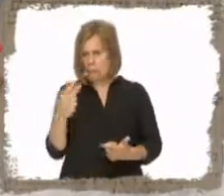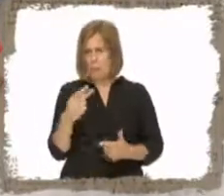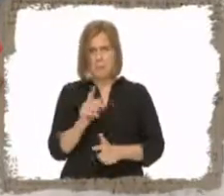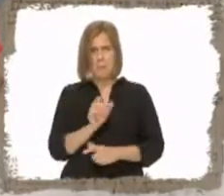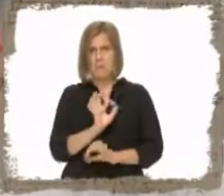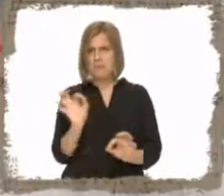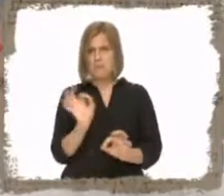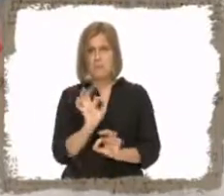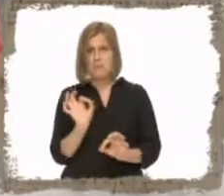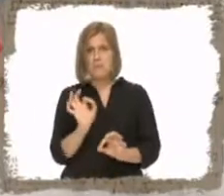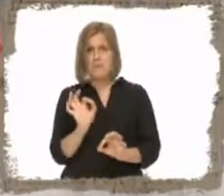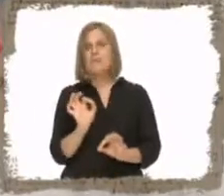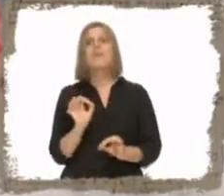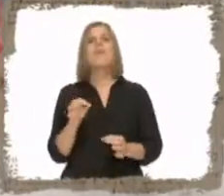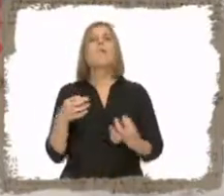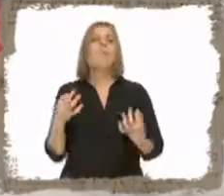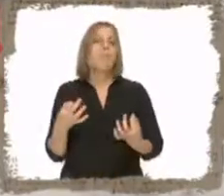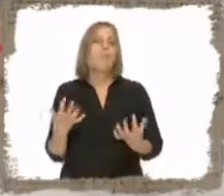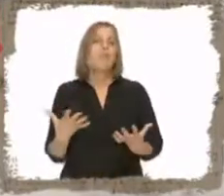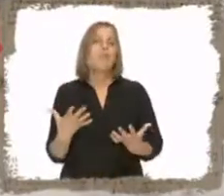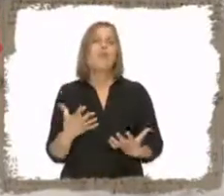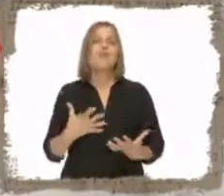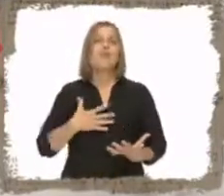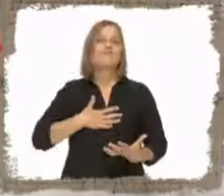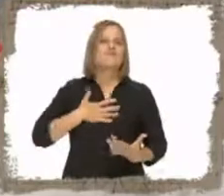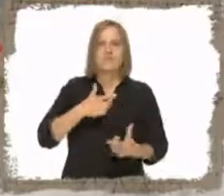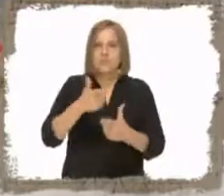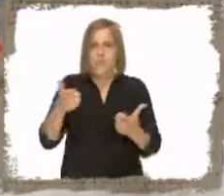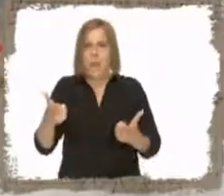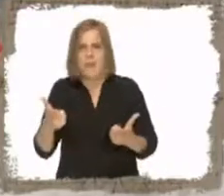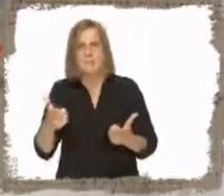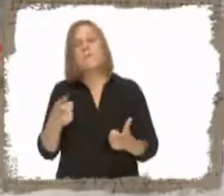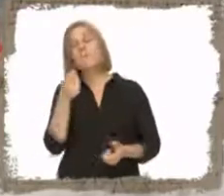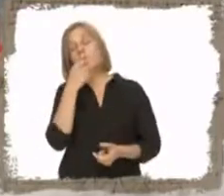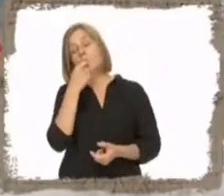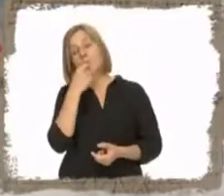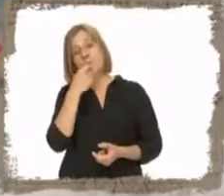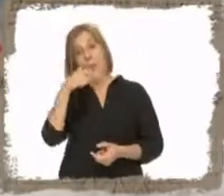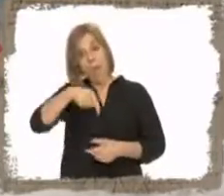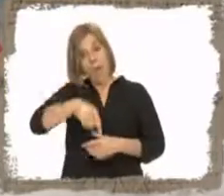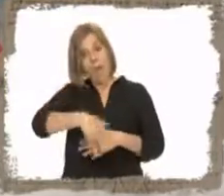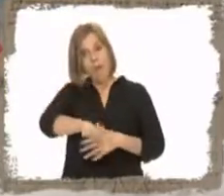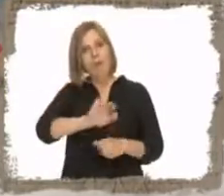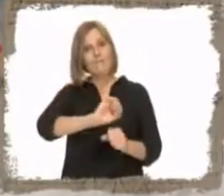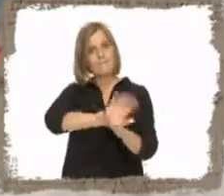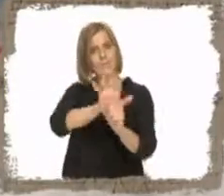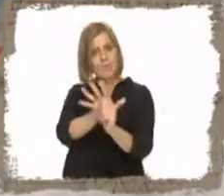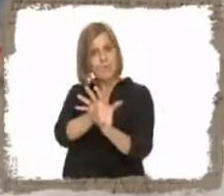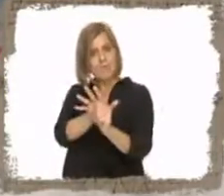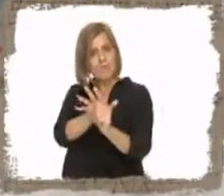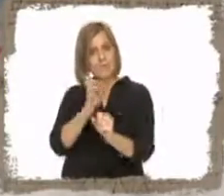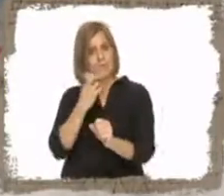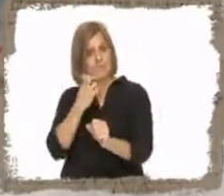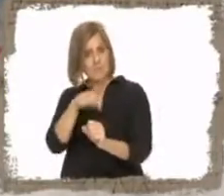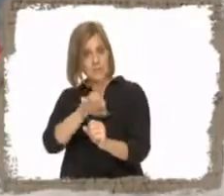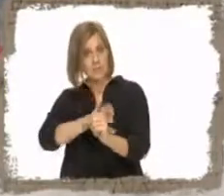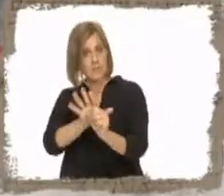visible de esa enfermedad. Entonces por eso se llaman asintomáticos. Como por ejemplo actualmente el